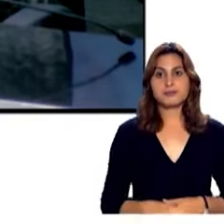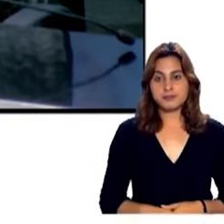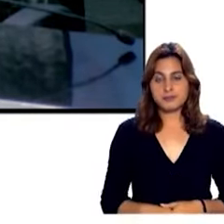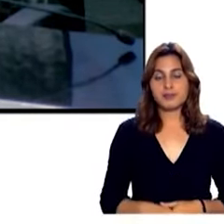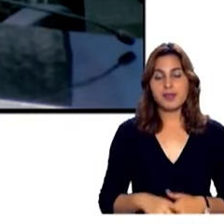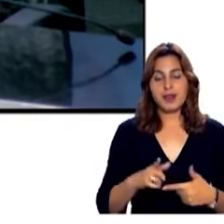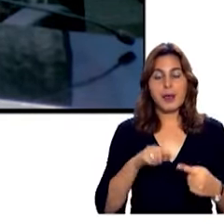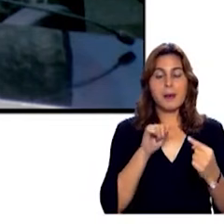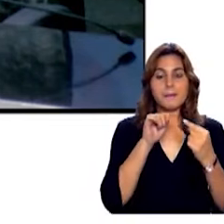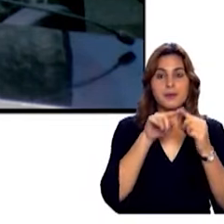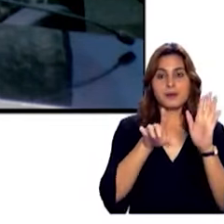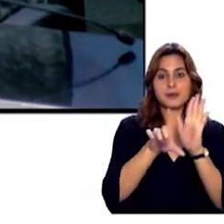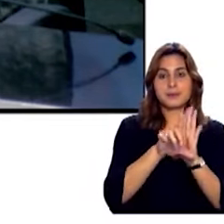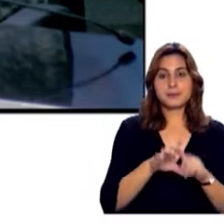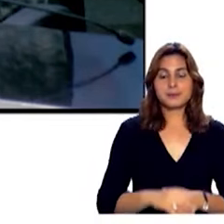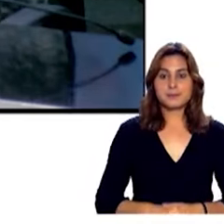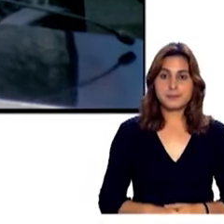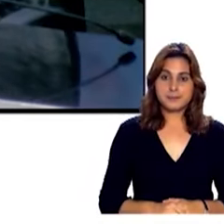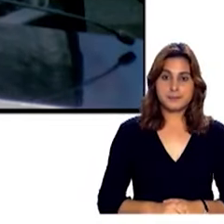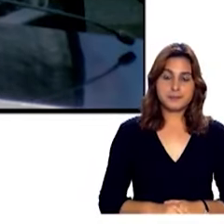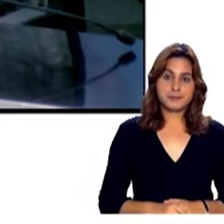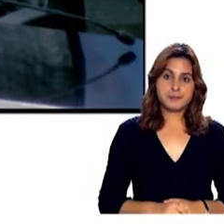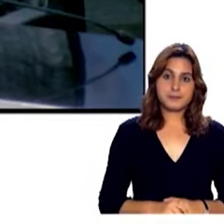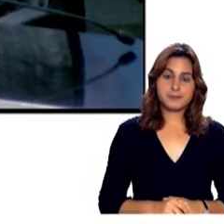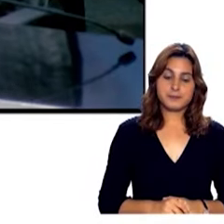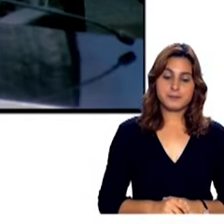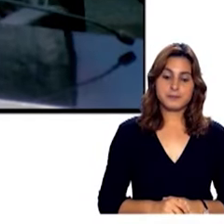aplic recapito